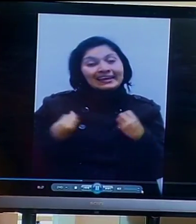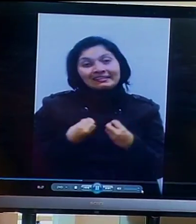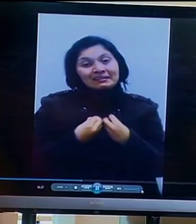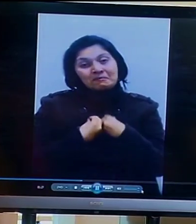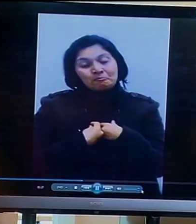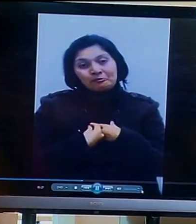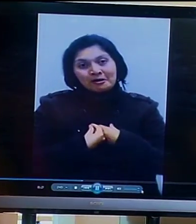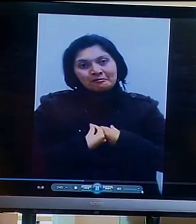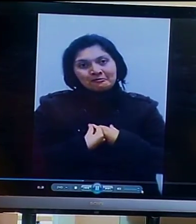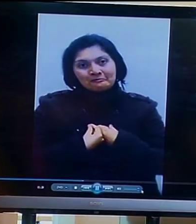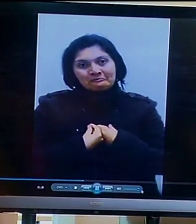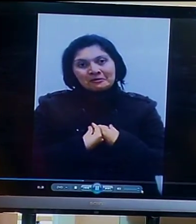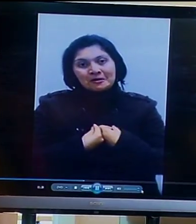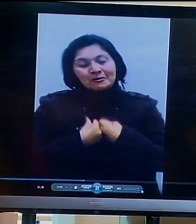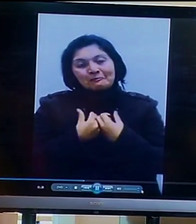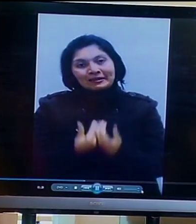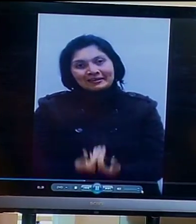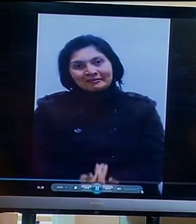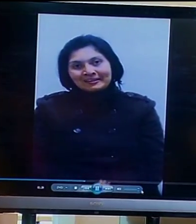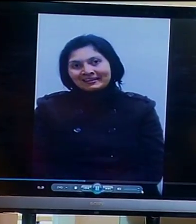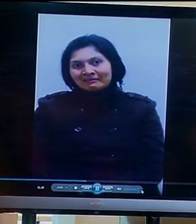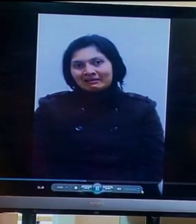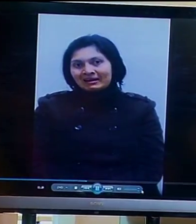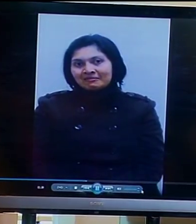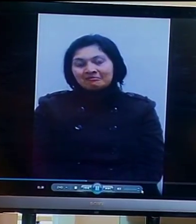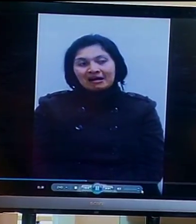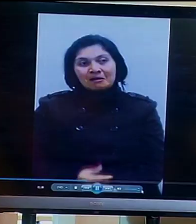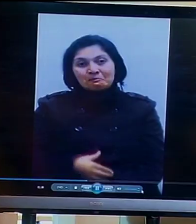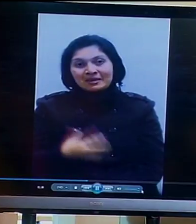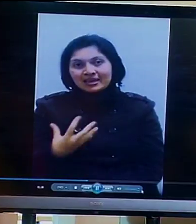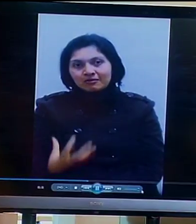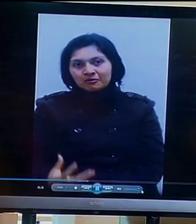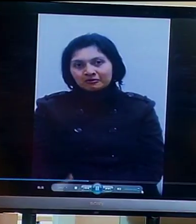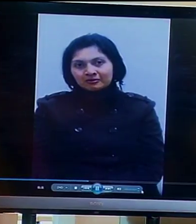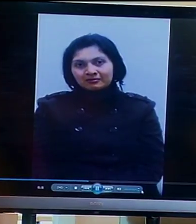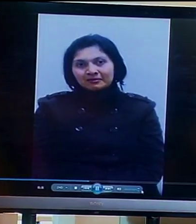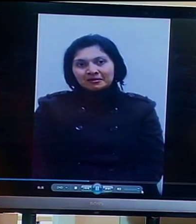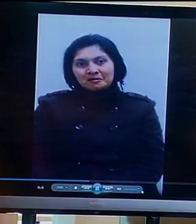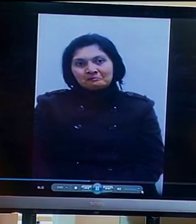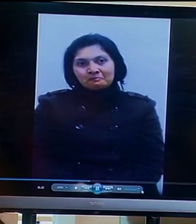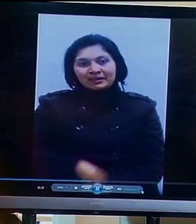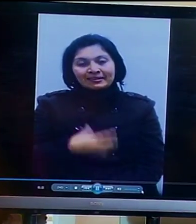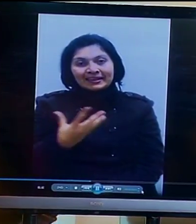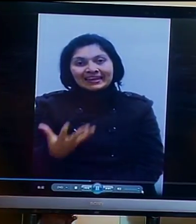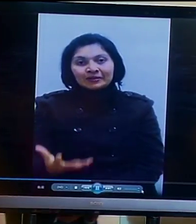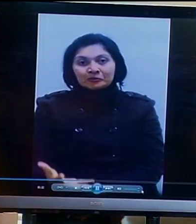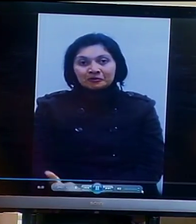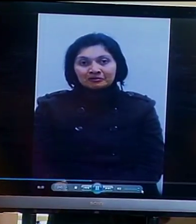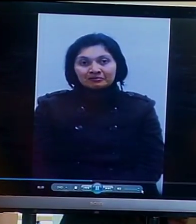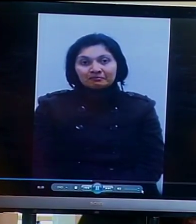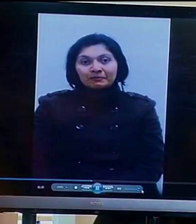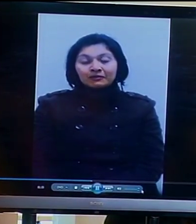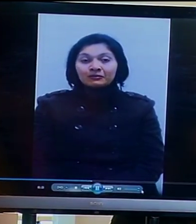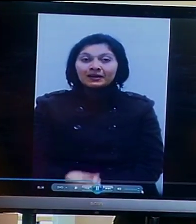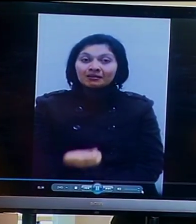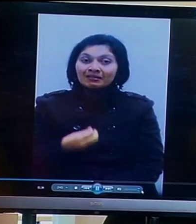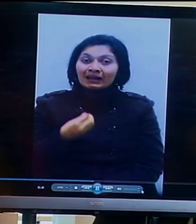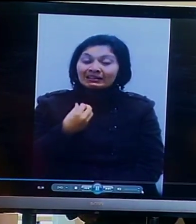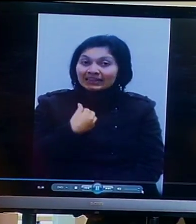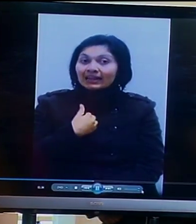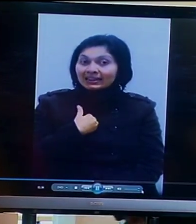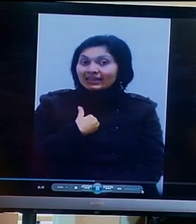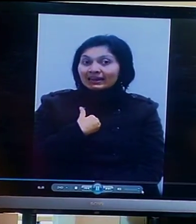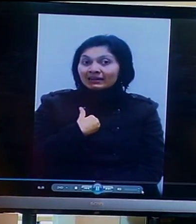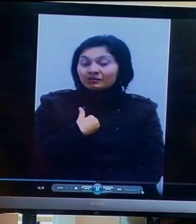el testimonio que tenemos allí grabado. Una lástima que no se escucha, ella muy dramática porque llora,